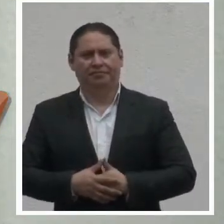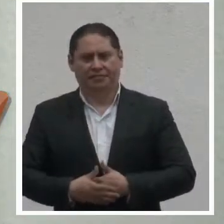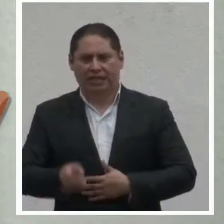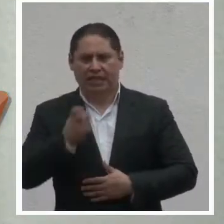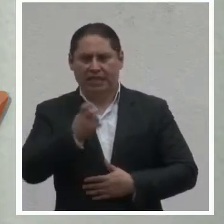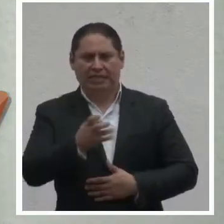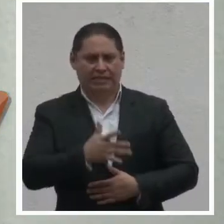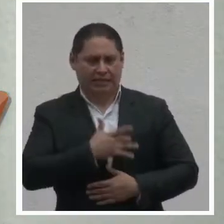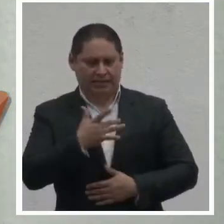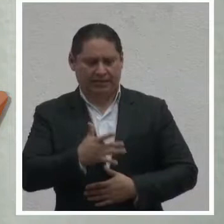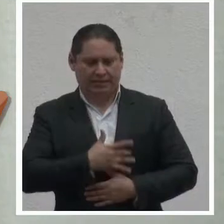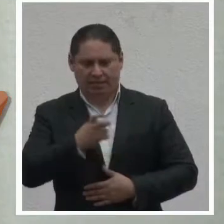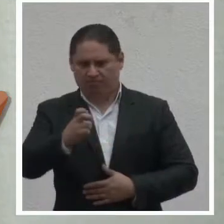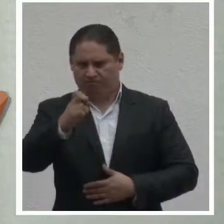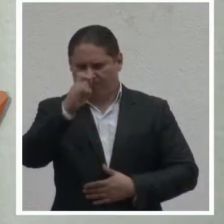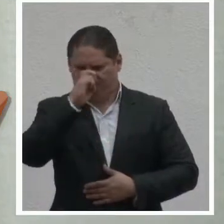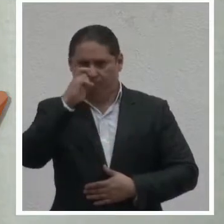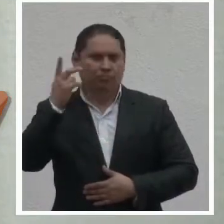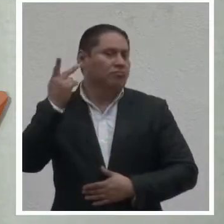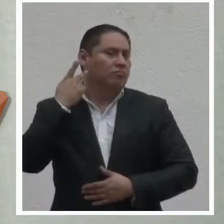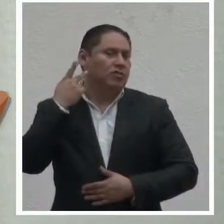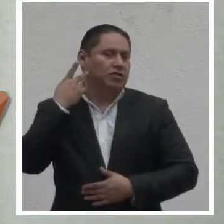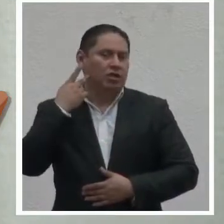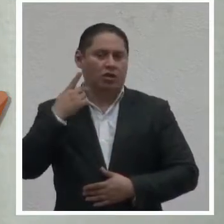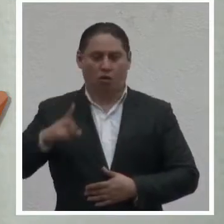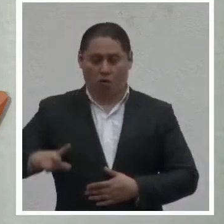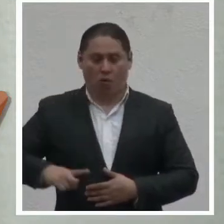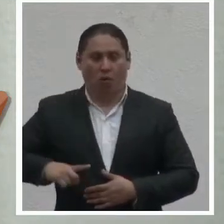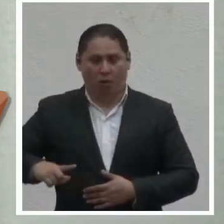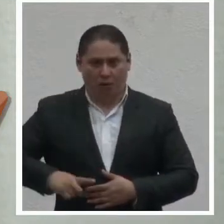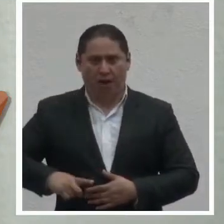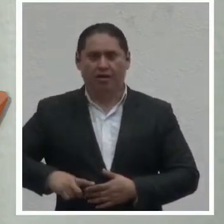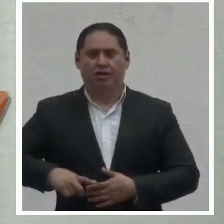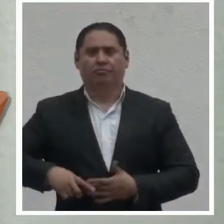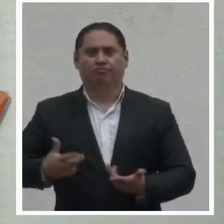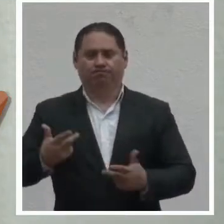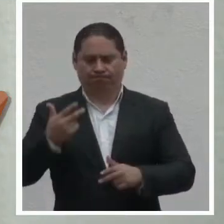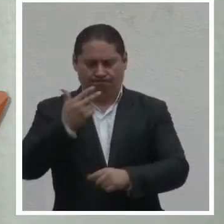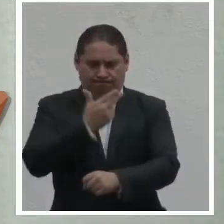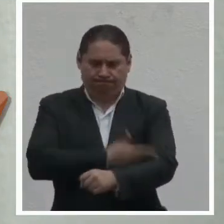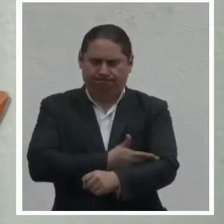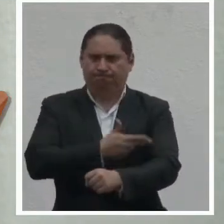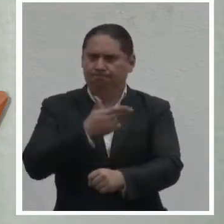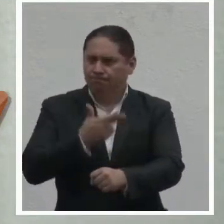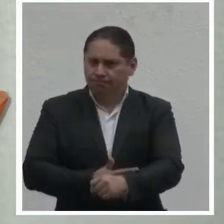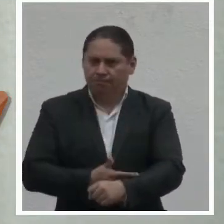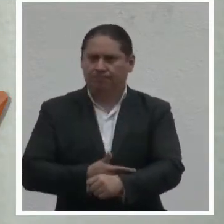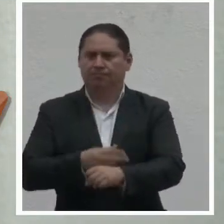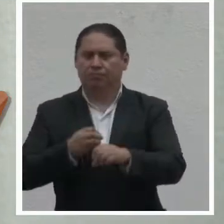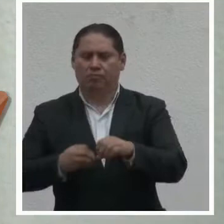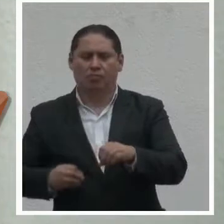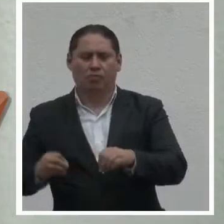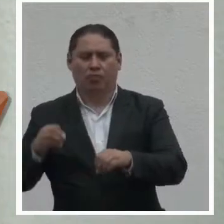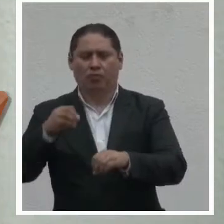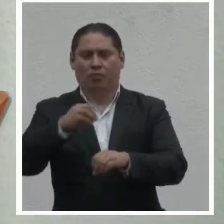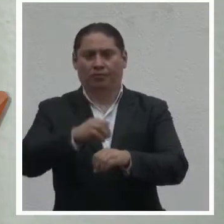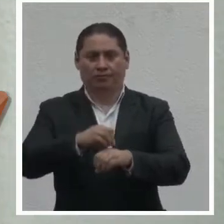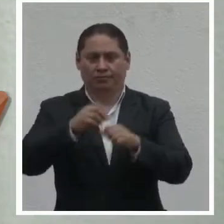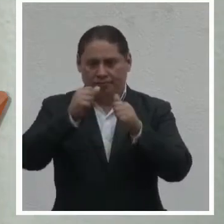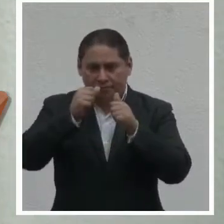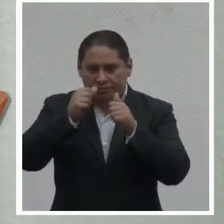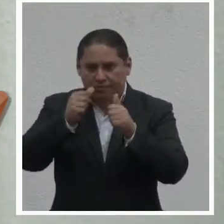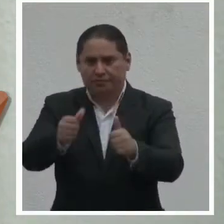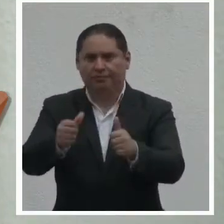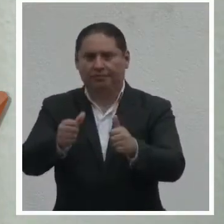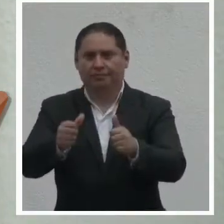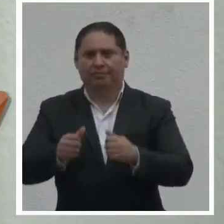sentido estricto de la política, gobernar con honradez y poner toda nuestra atención en el